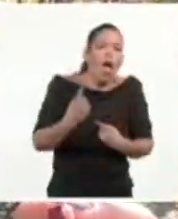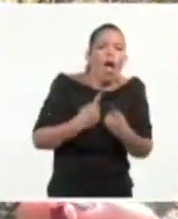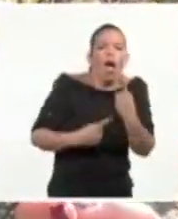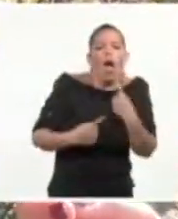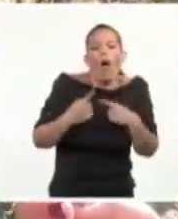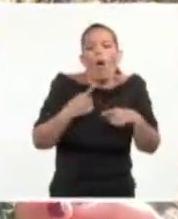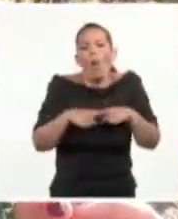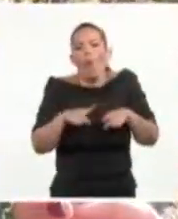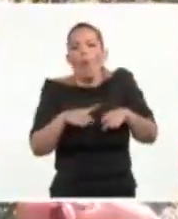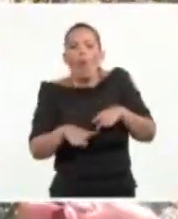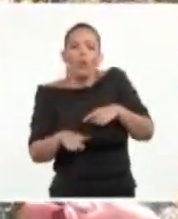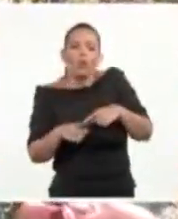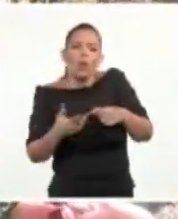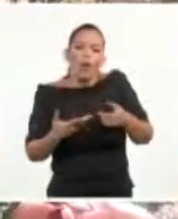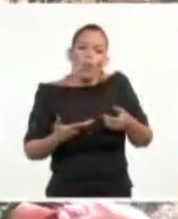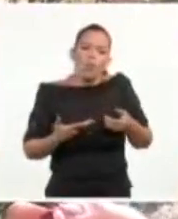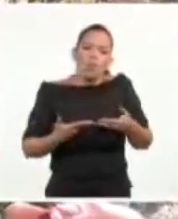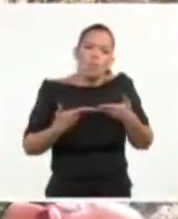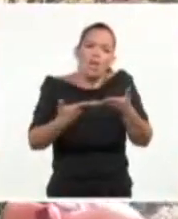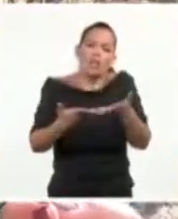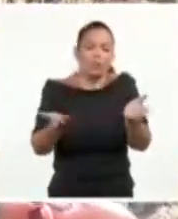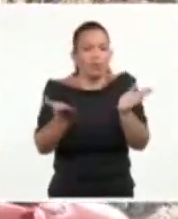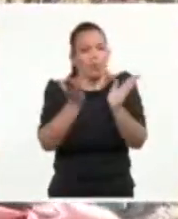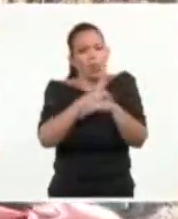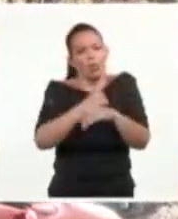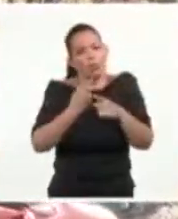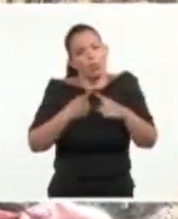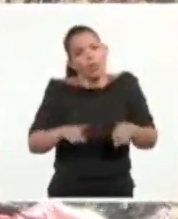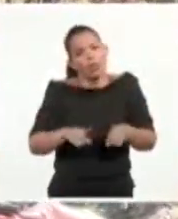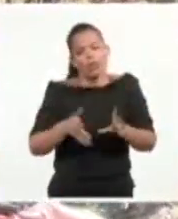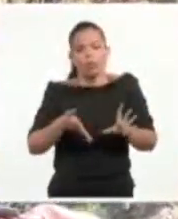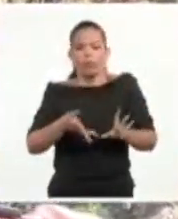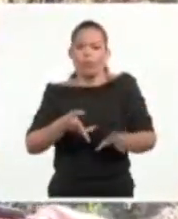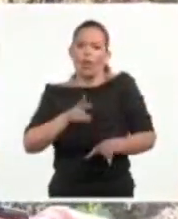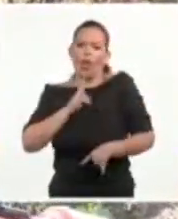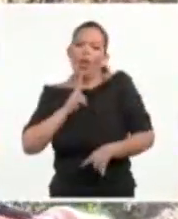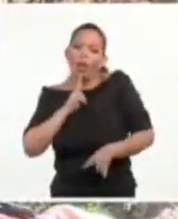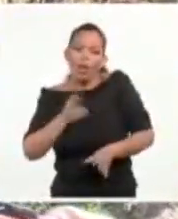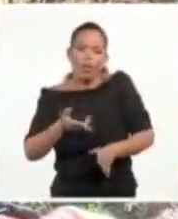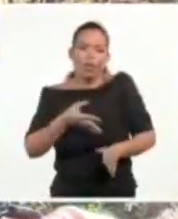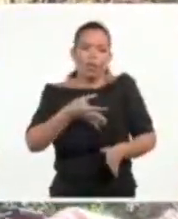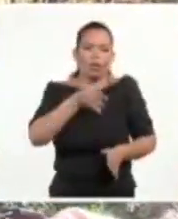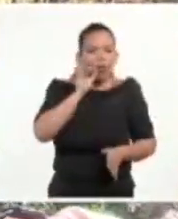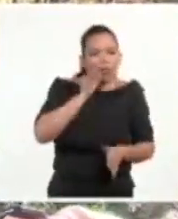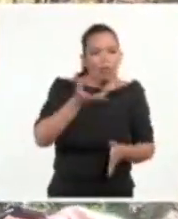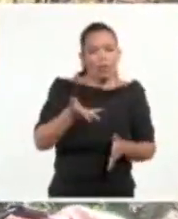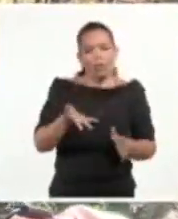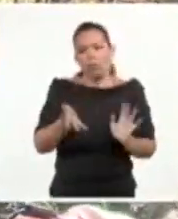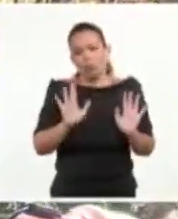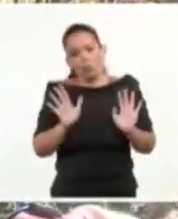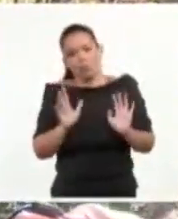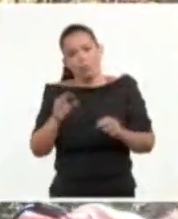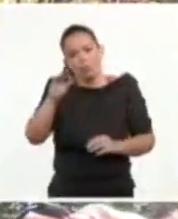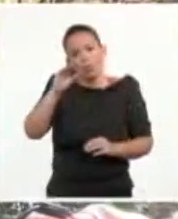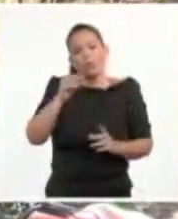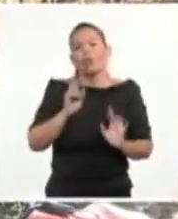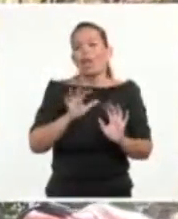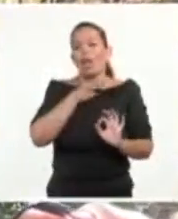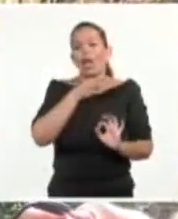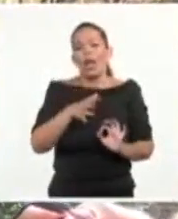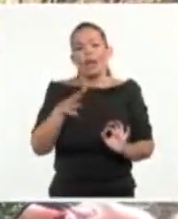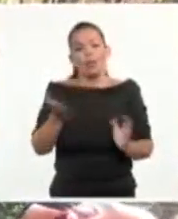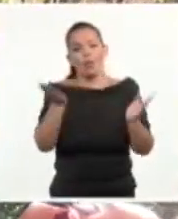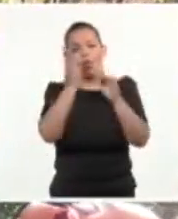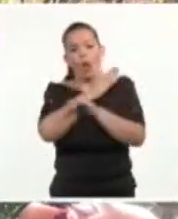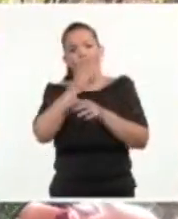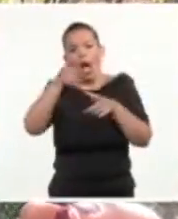que brindar, pero bueno, café se le ha brindado en ocasiones. Incluso yo hoy le decía, si no tienen almuerzo, otra cosa